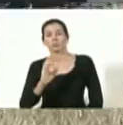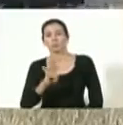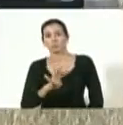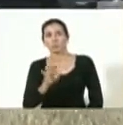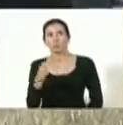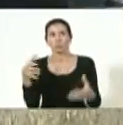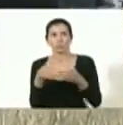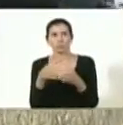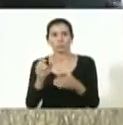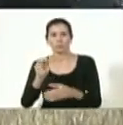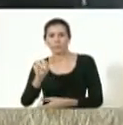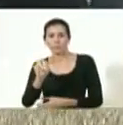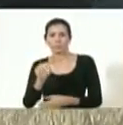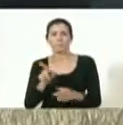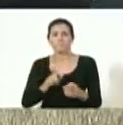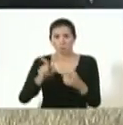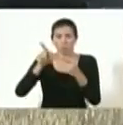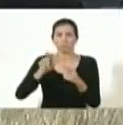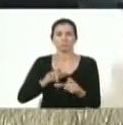Disparado.